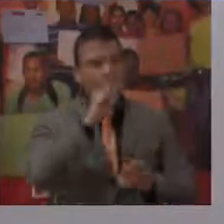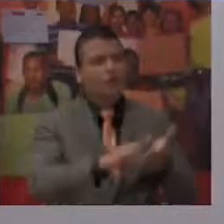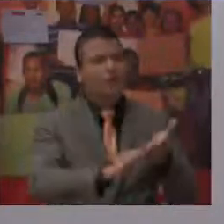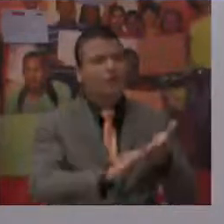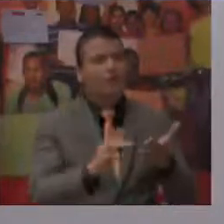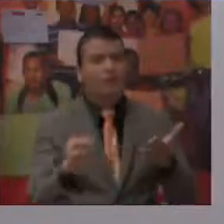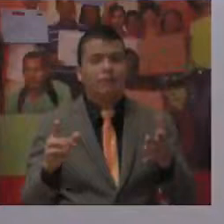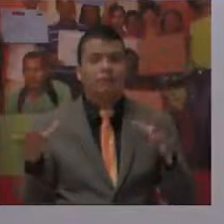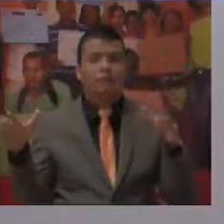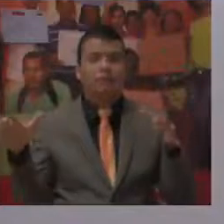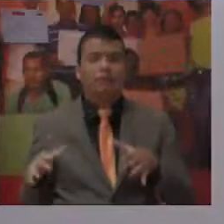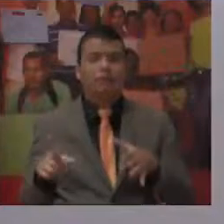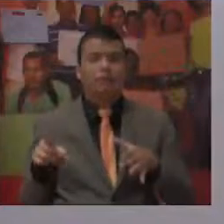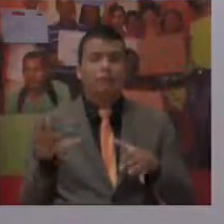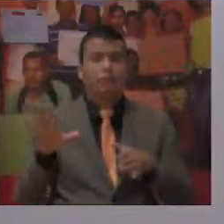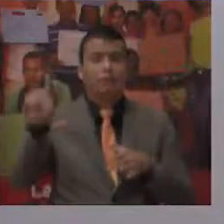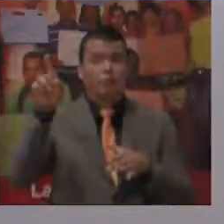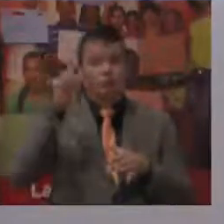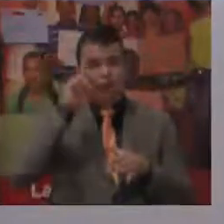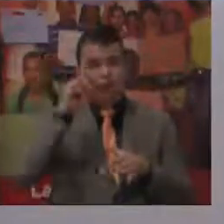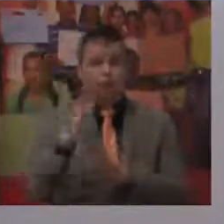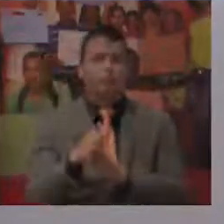interno.